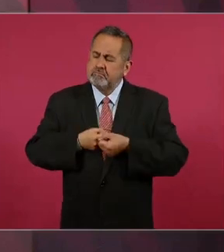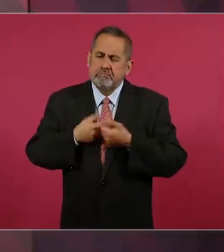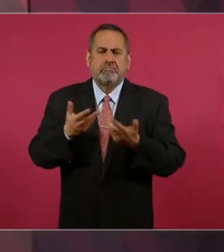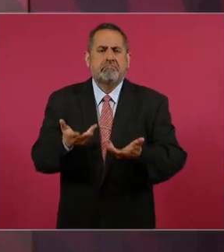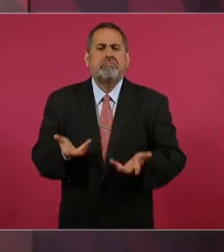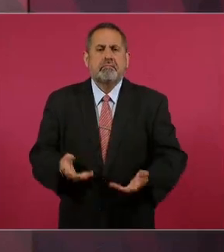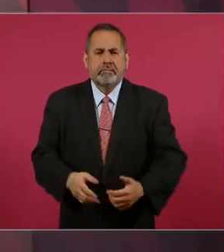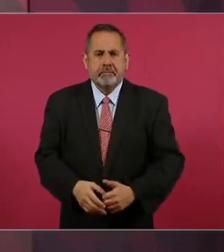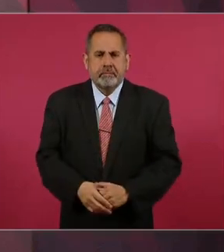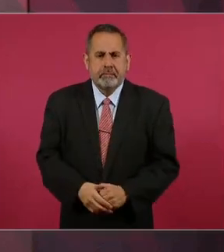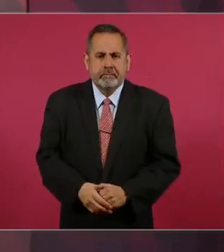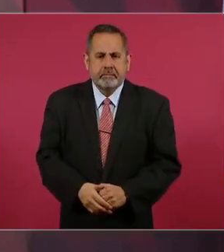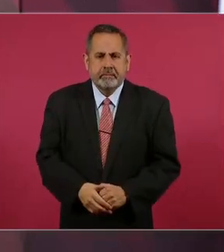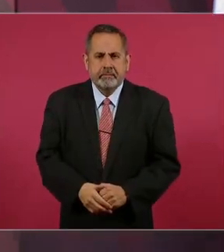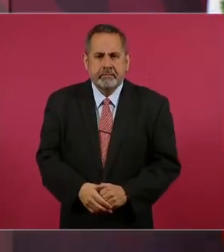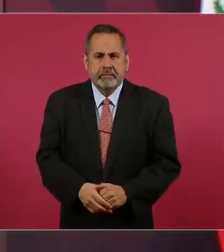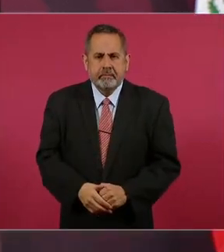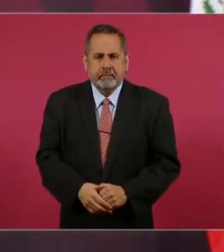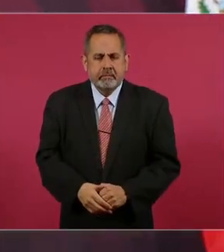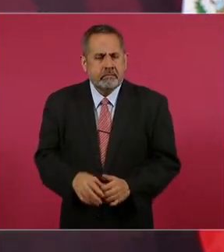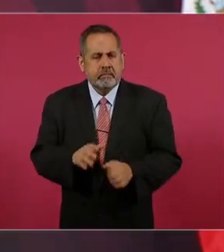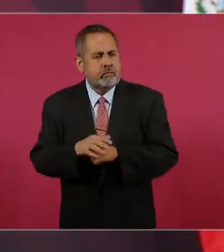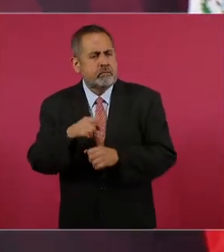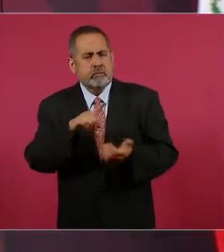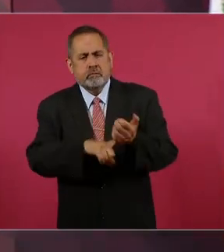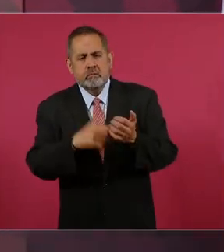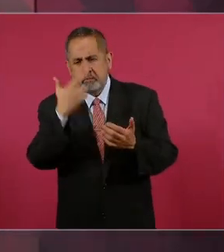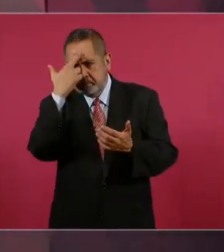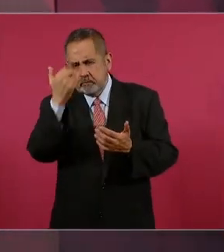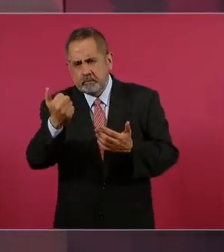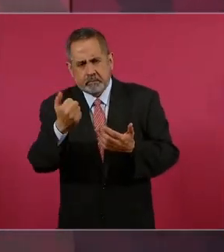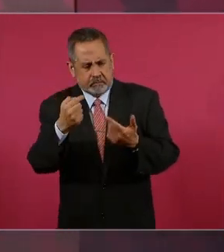y ¿cuáles son sus fundamentos?